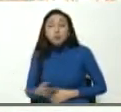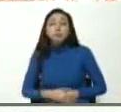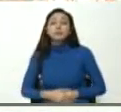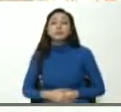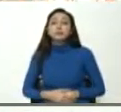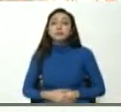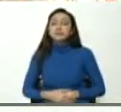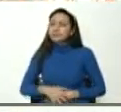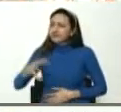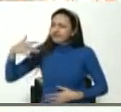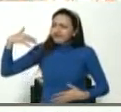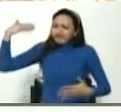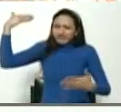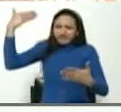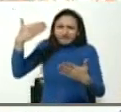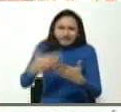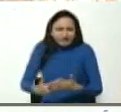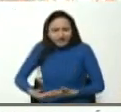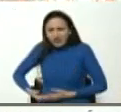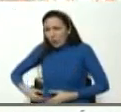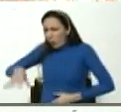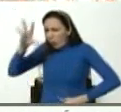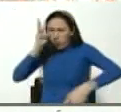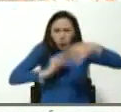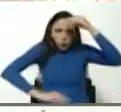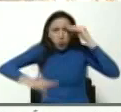los años de su fuerza militar